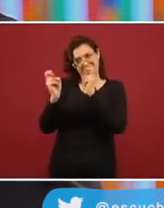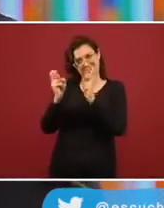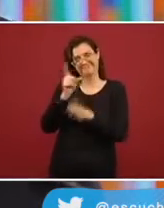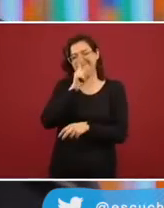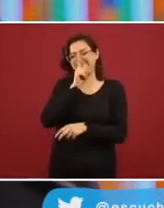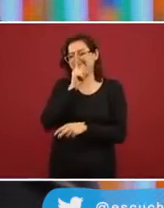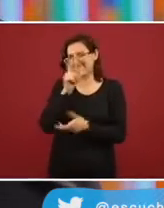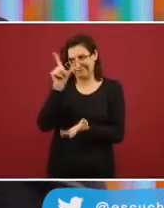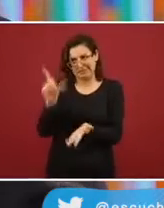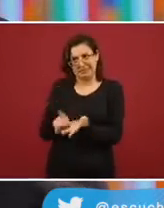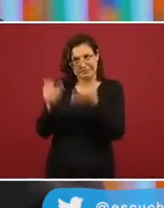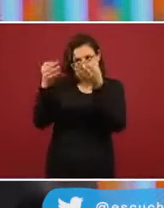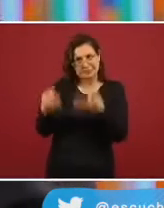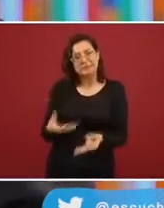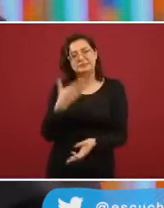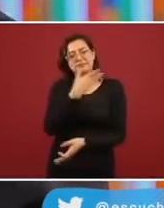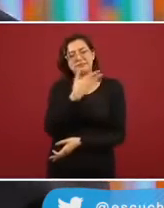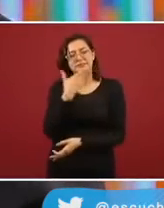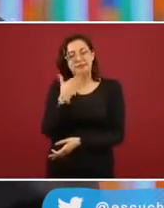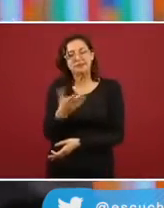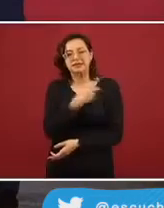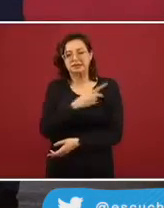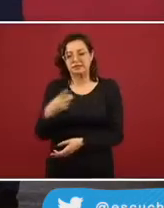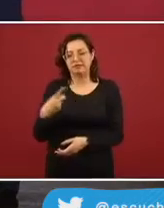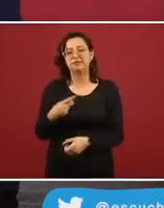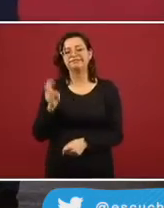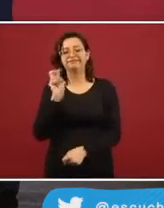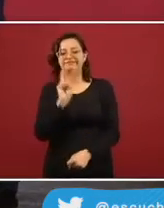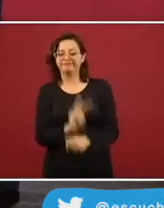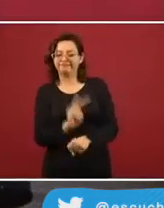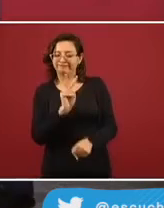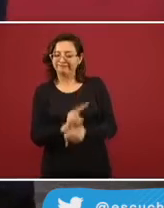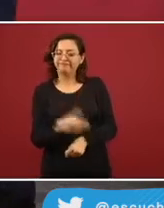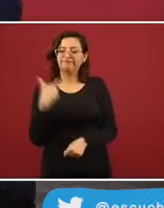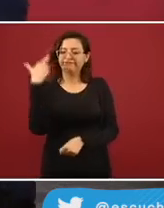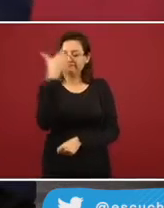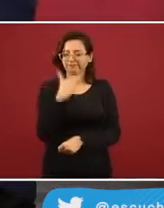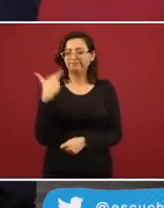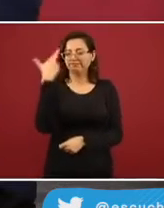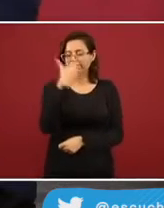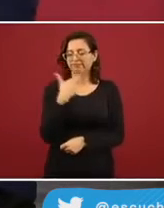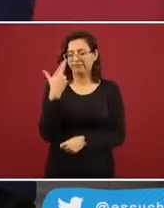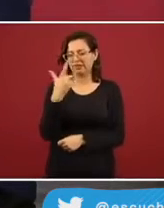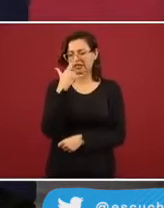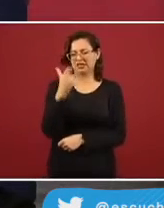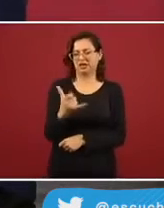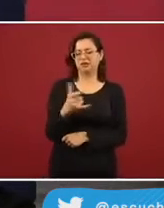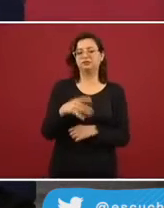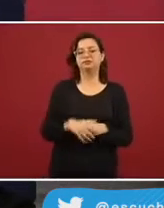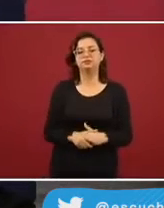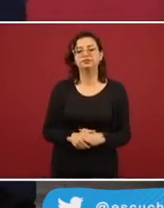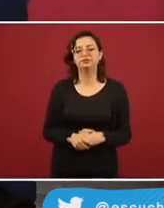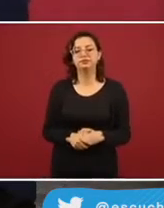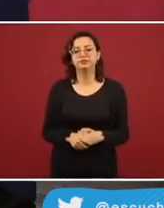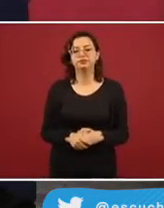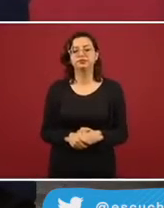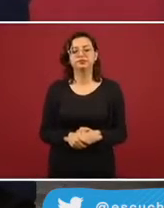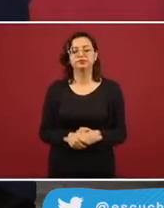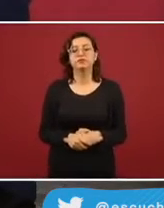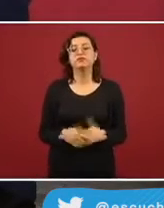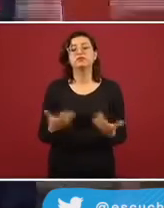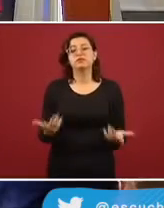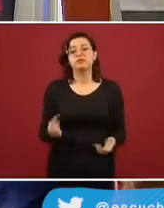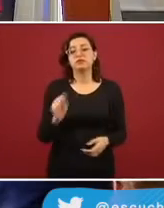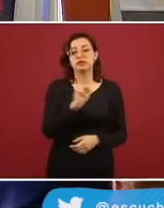marca Grupo Tomsa a 10.97 por litro. Con precio bajo, gasolina regular marca Rendichicas a